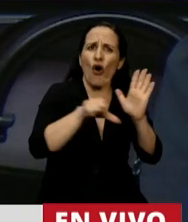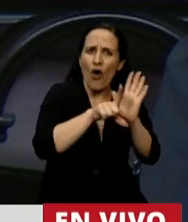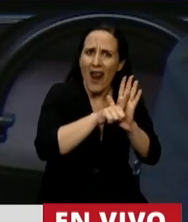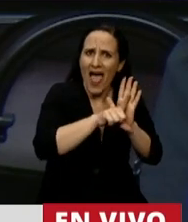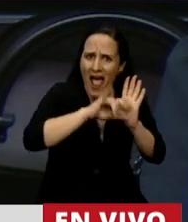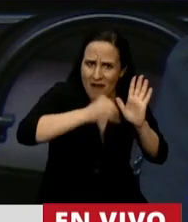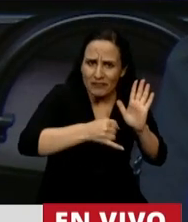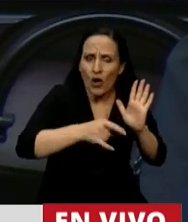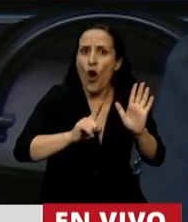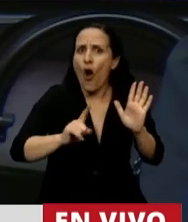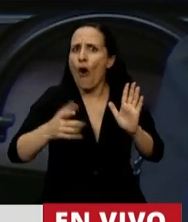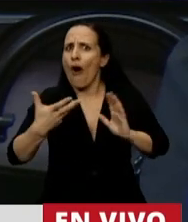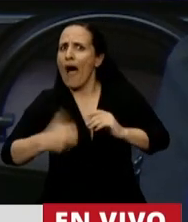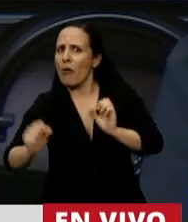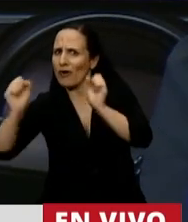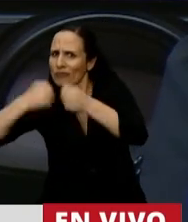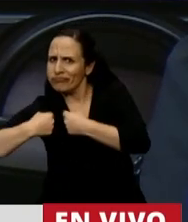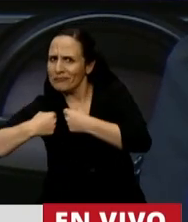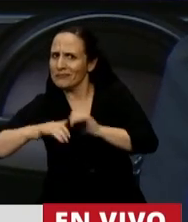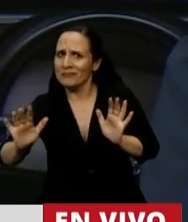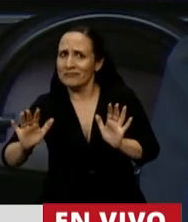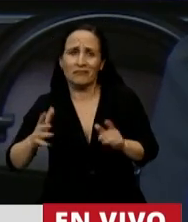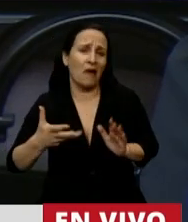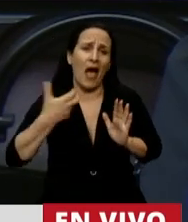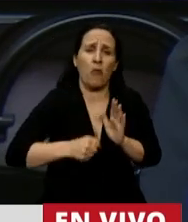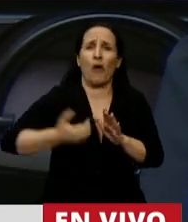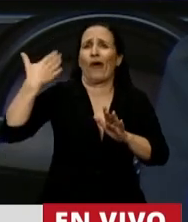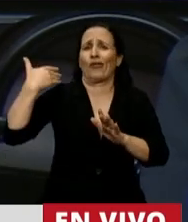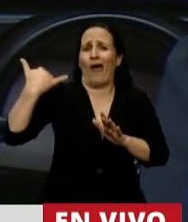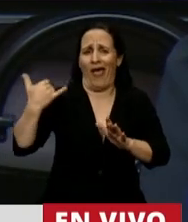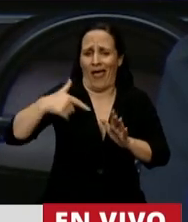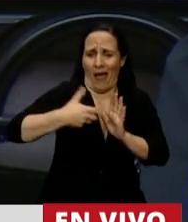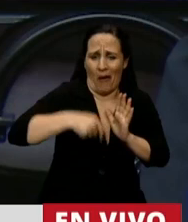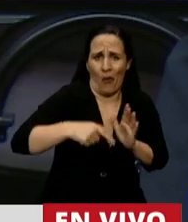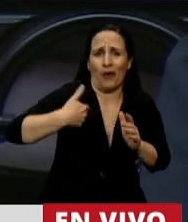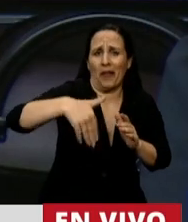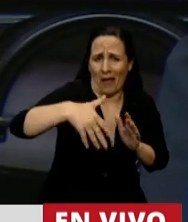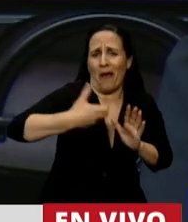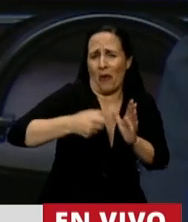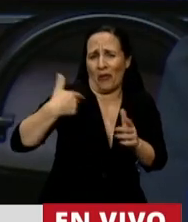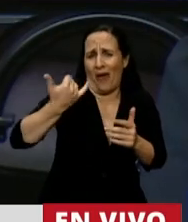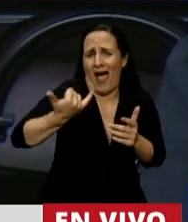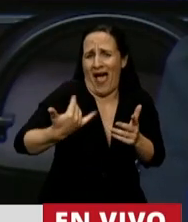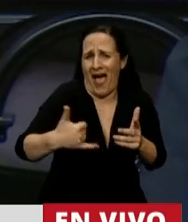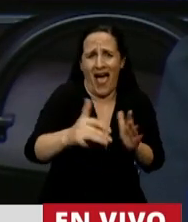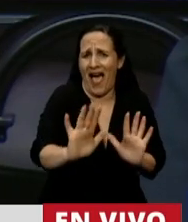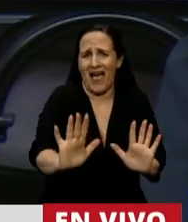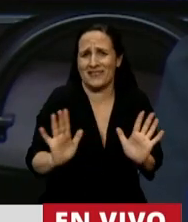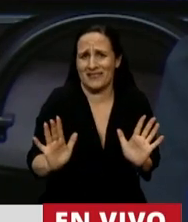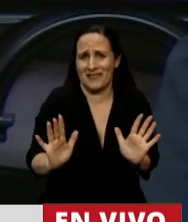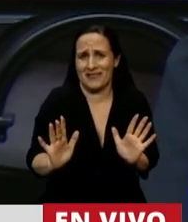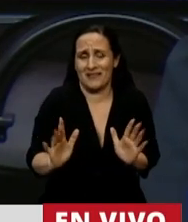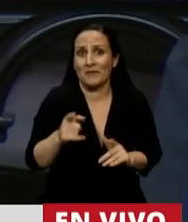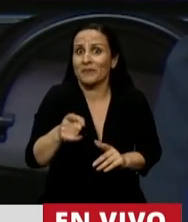clandestino. El aborto existe, existió y seguirá existiendo. Y esa práctica muchas